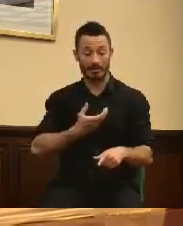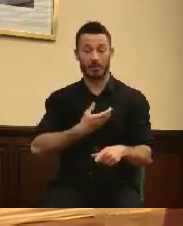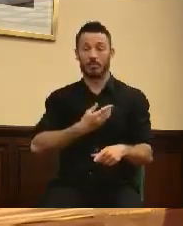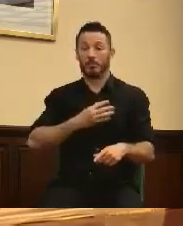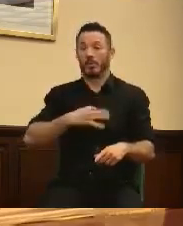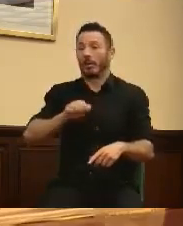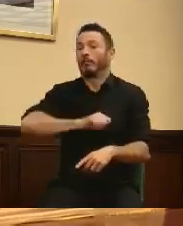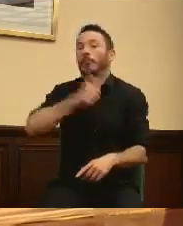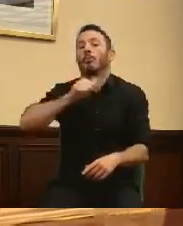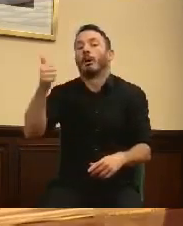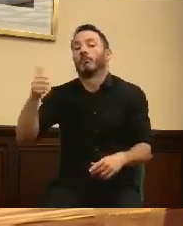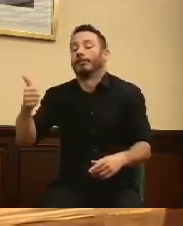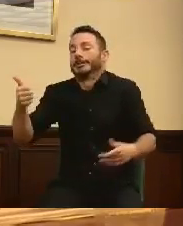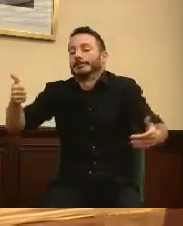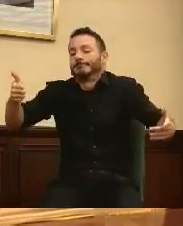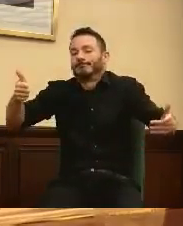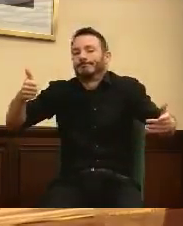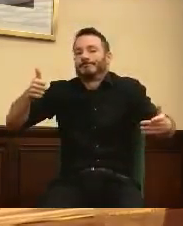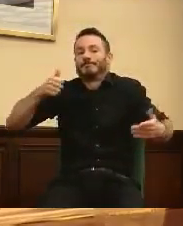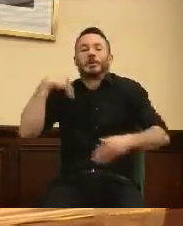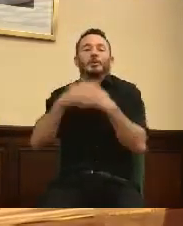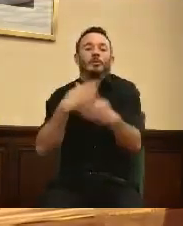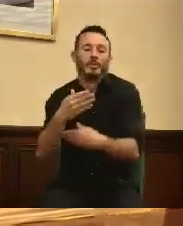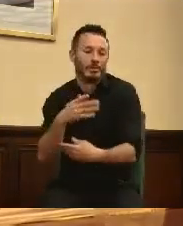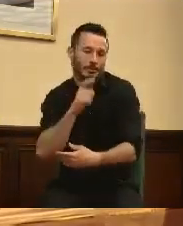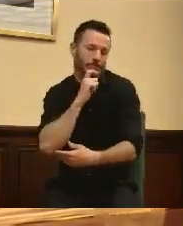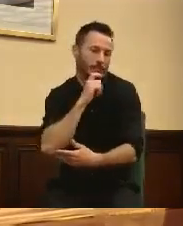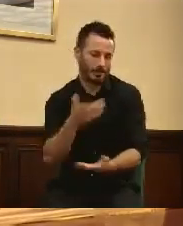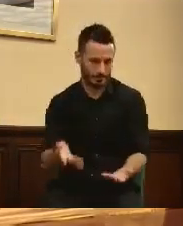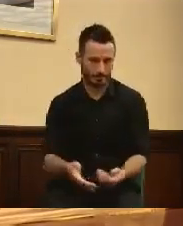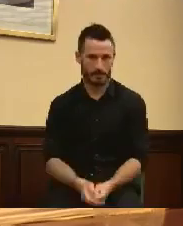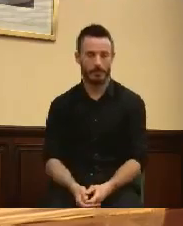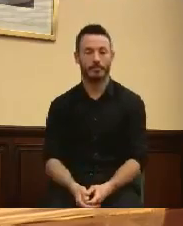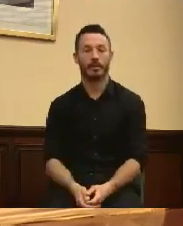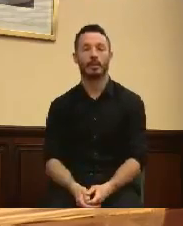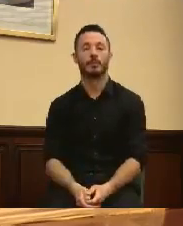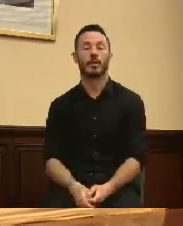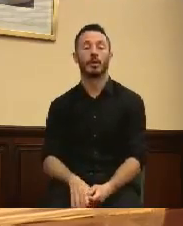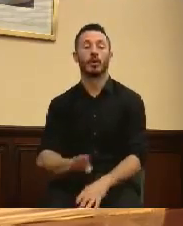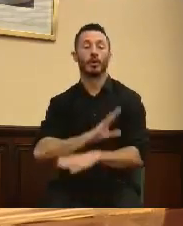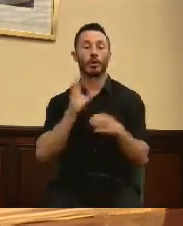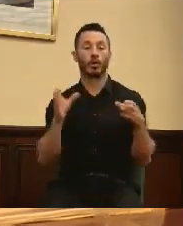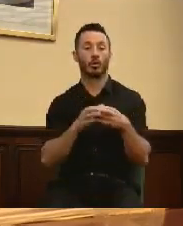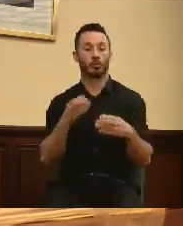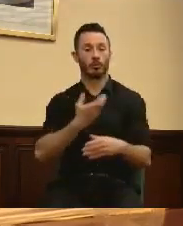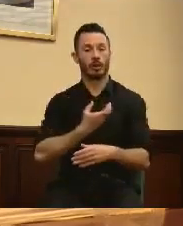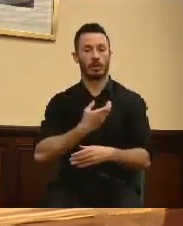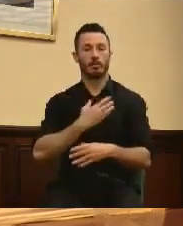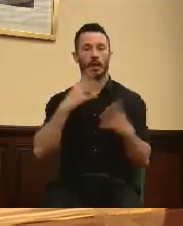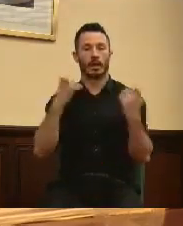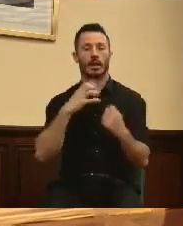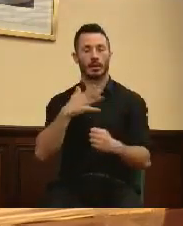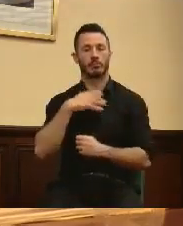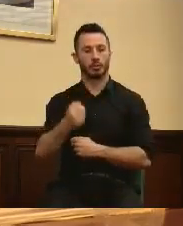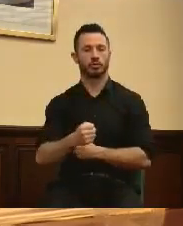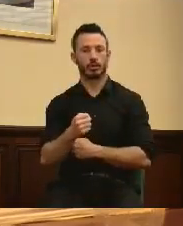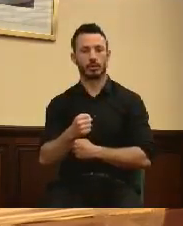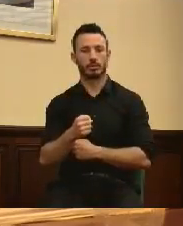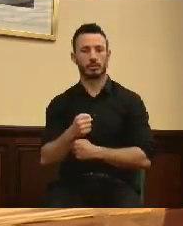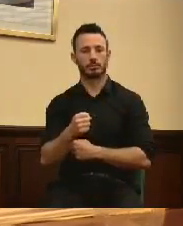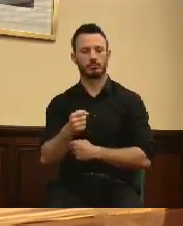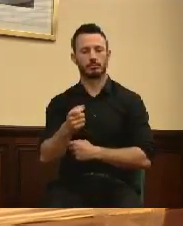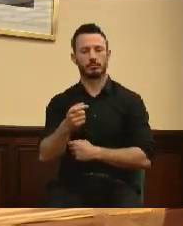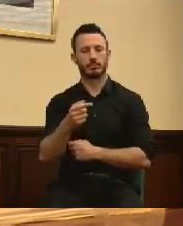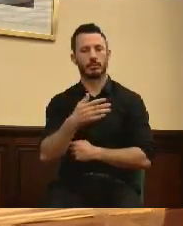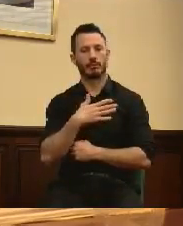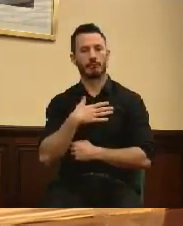aprobemos o no, difícilmente saldrán adelante. Desde el Grupo Municipal Canar Móstoles nos empeñamos, y así lo quiero dejar patente, en que las